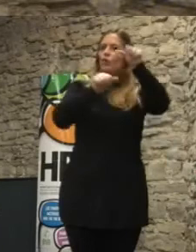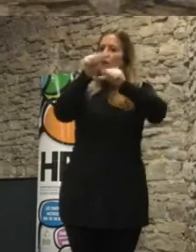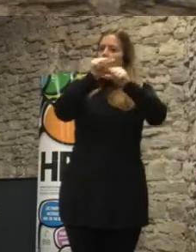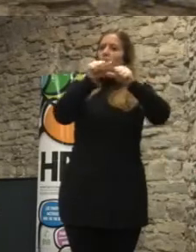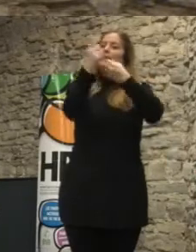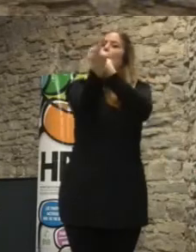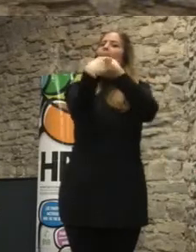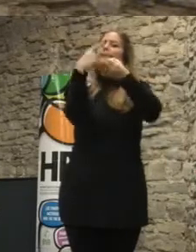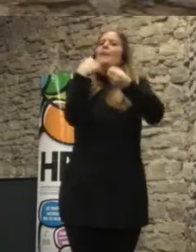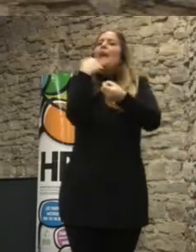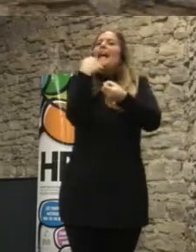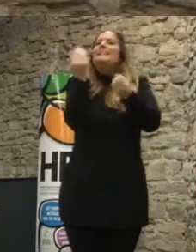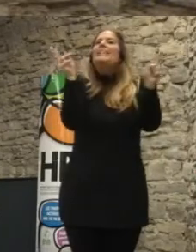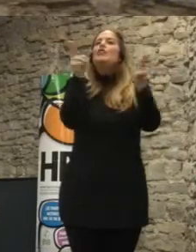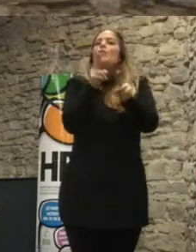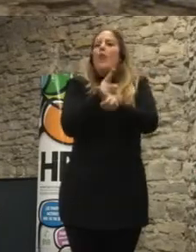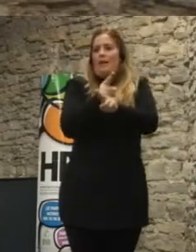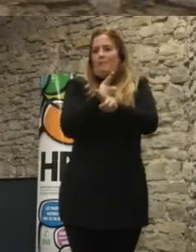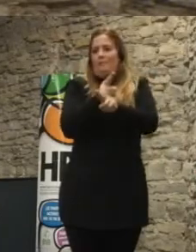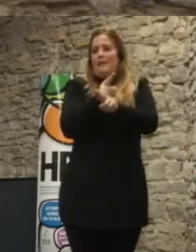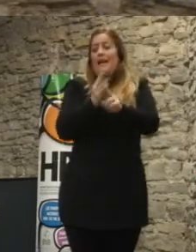Con tendencia a la baja.